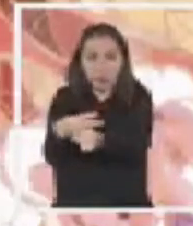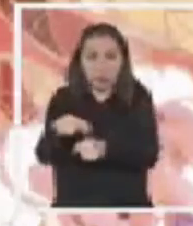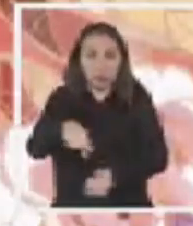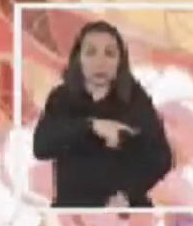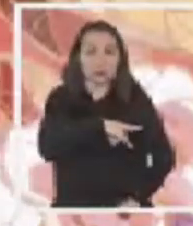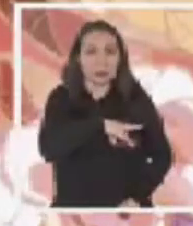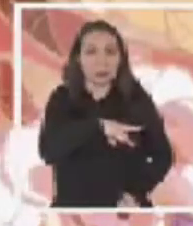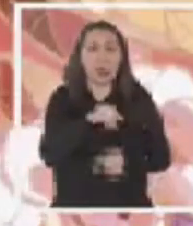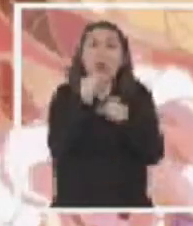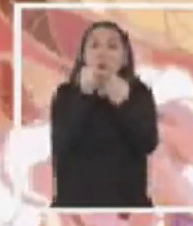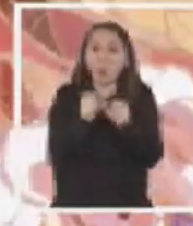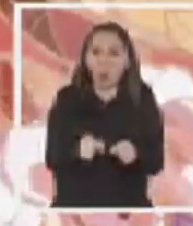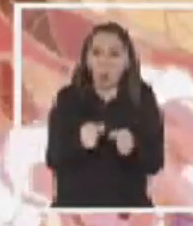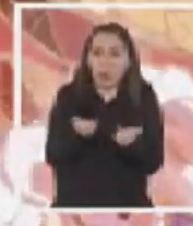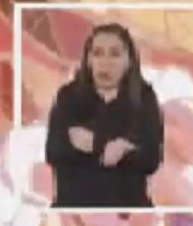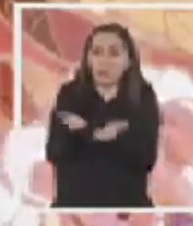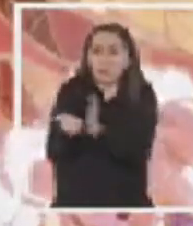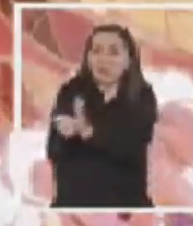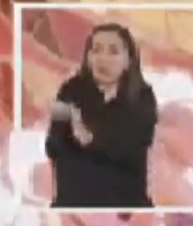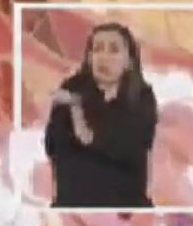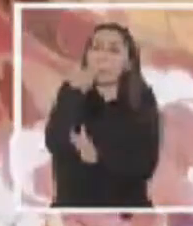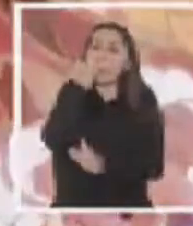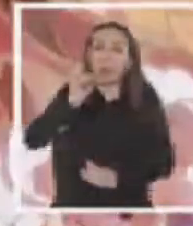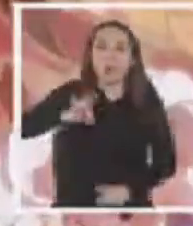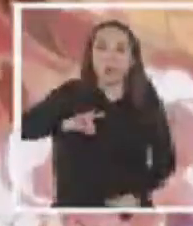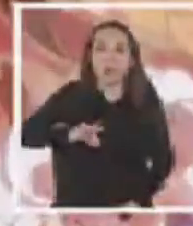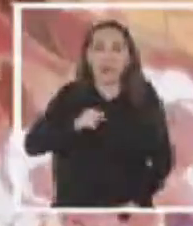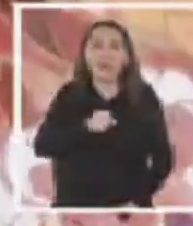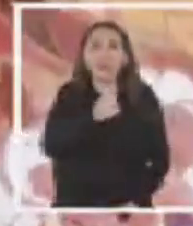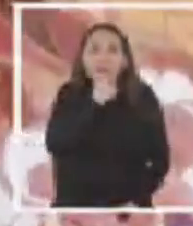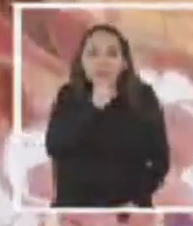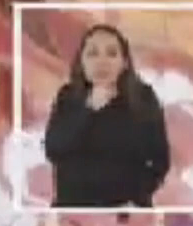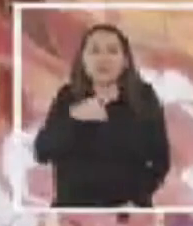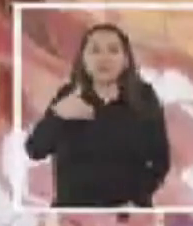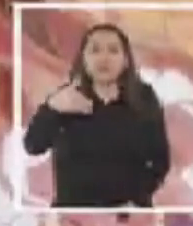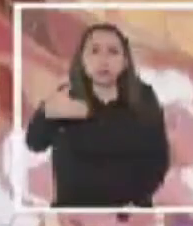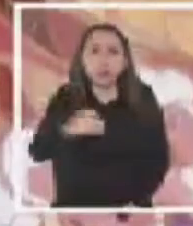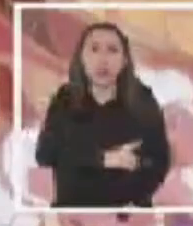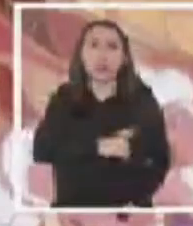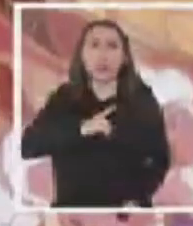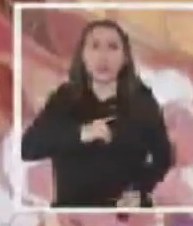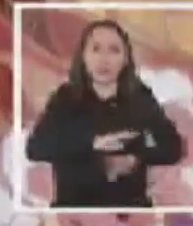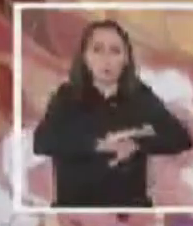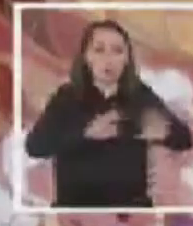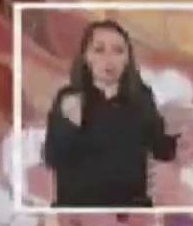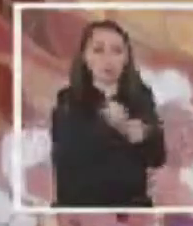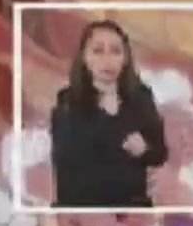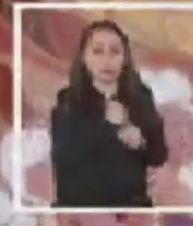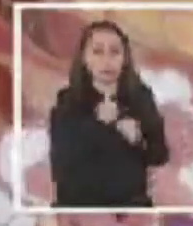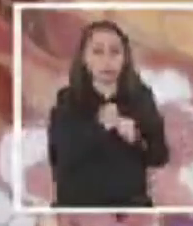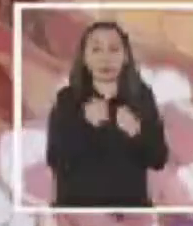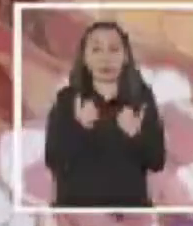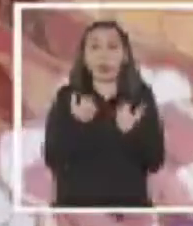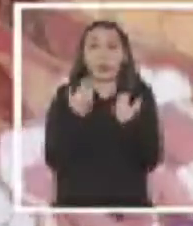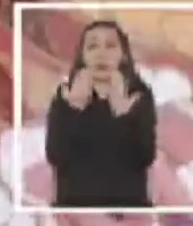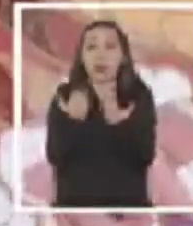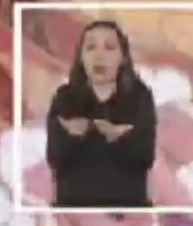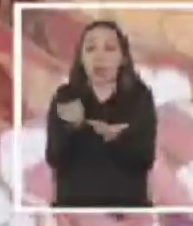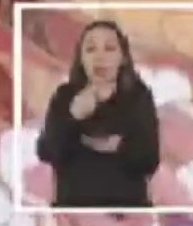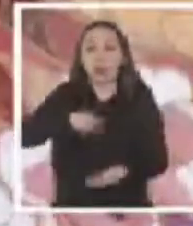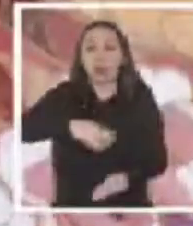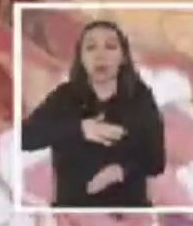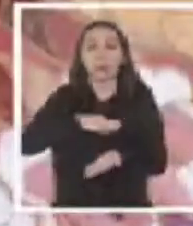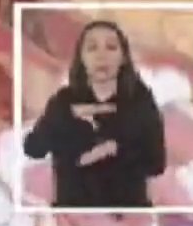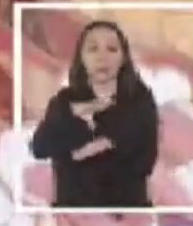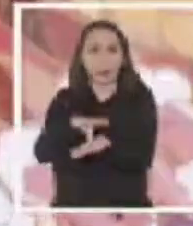de chile puedan tener mejores pensiones y tener una vejez digna como se merecen después del trabajo que le han hecho que le han dado a nuestro